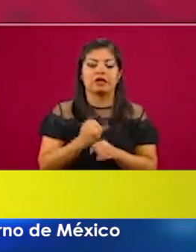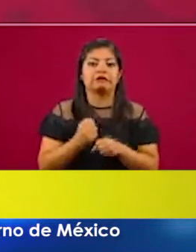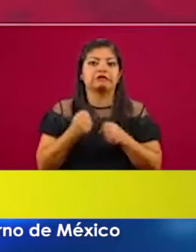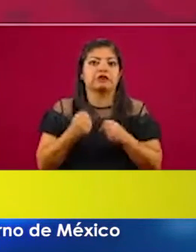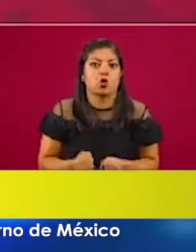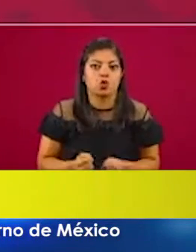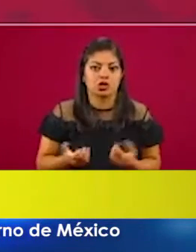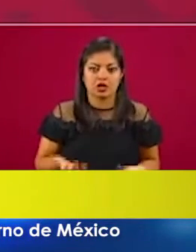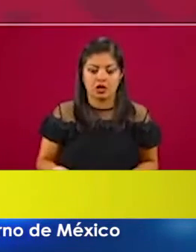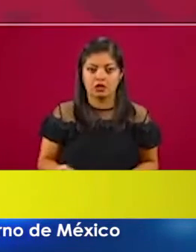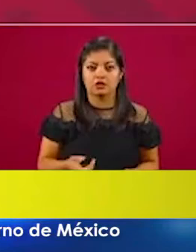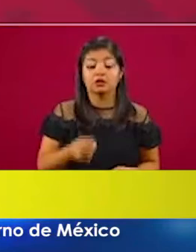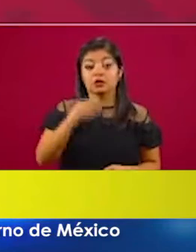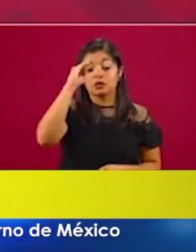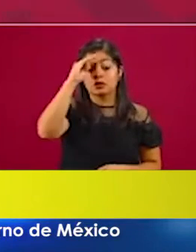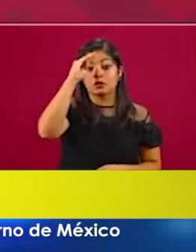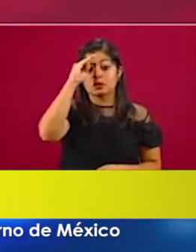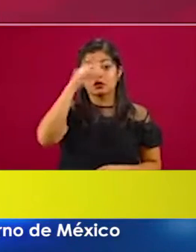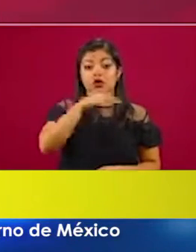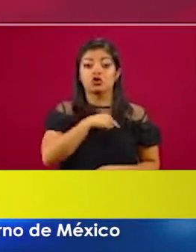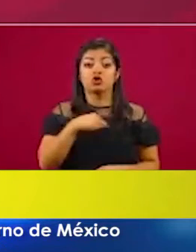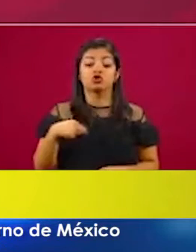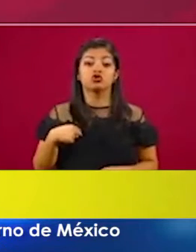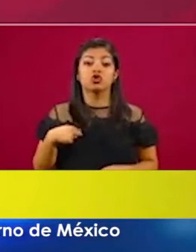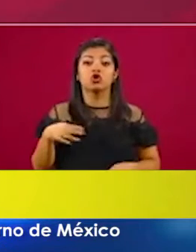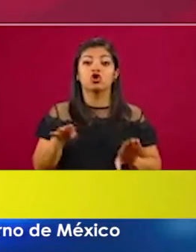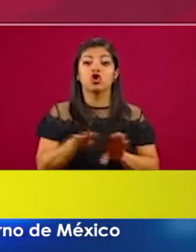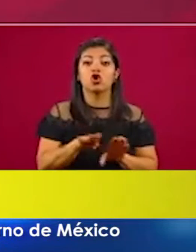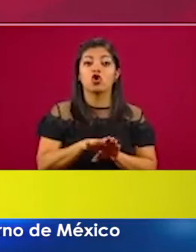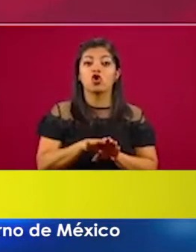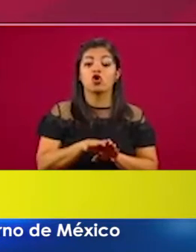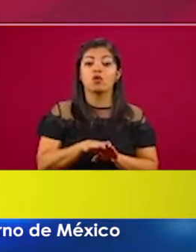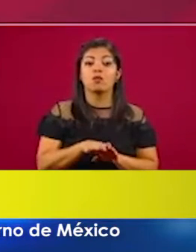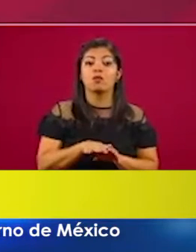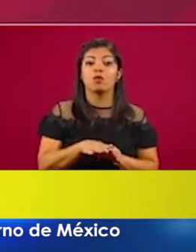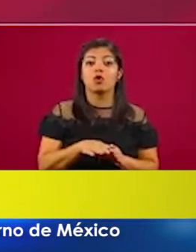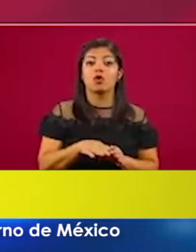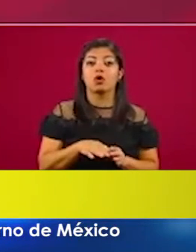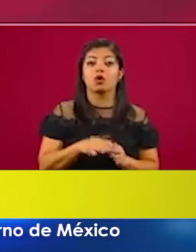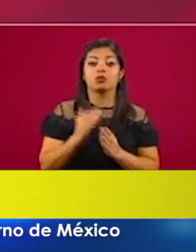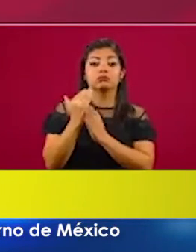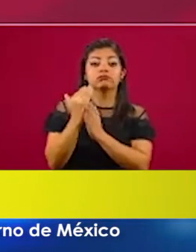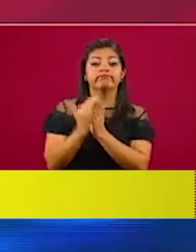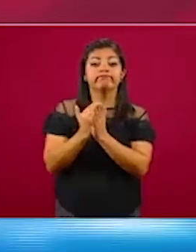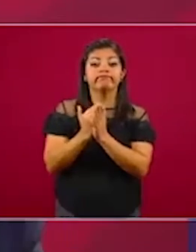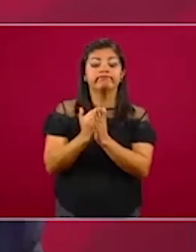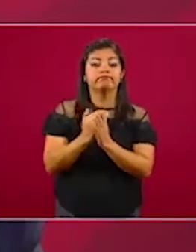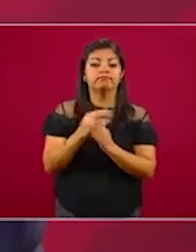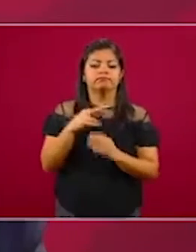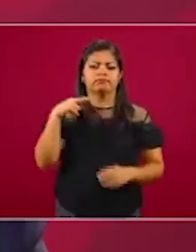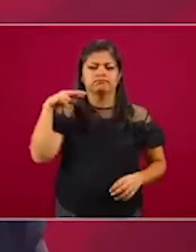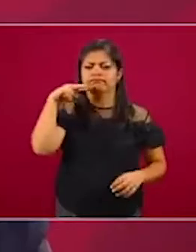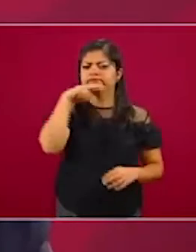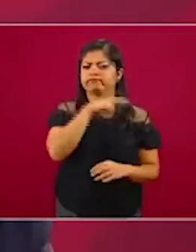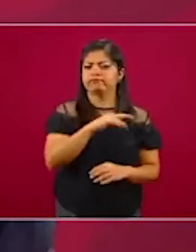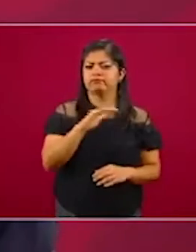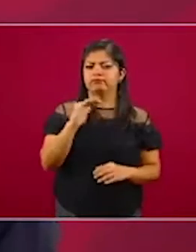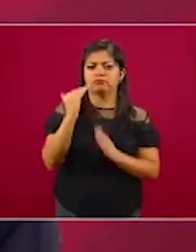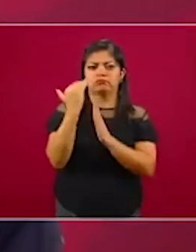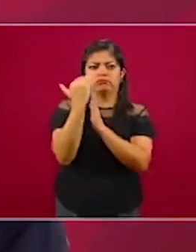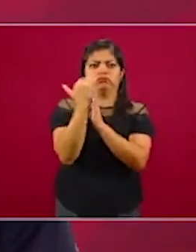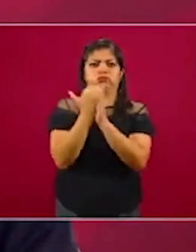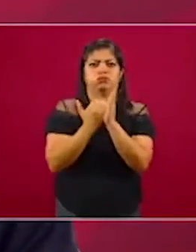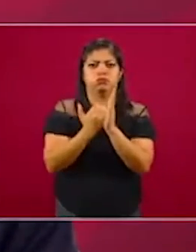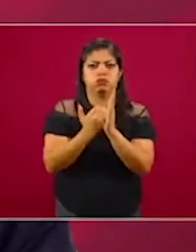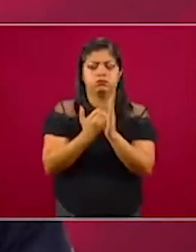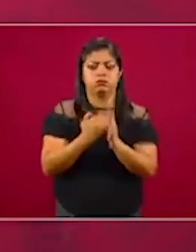pensado que los números se van a… la incidencia criminal se va a reducir de un día para otro. Si